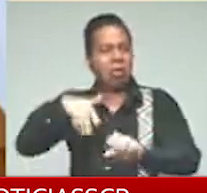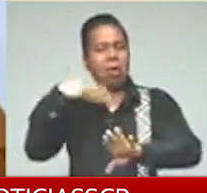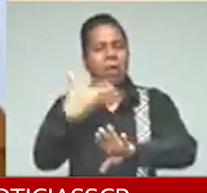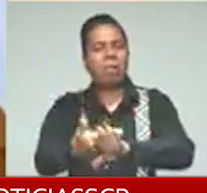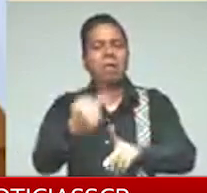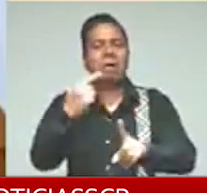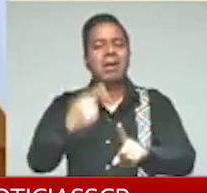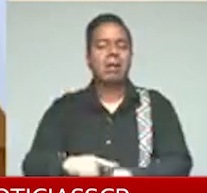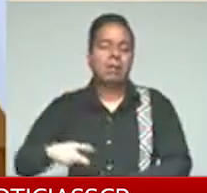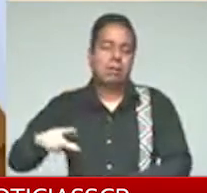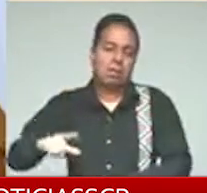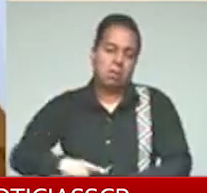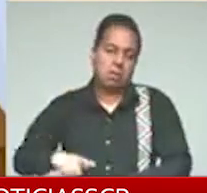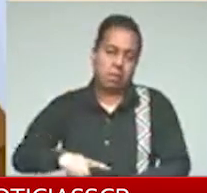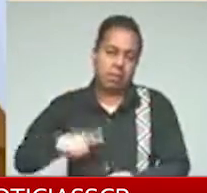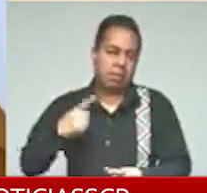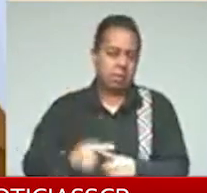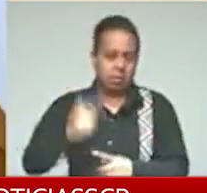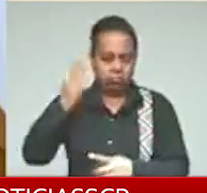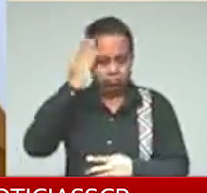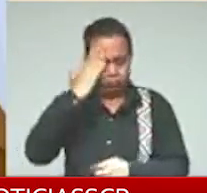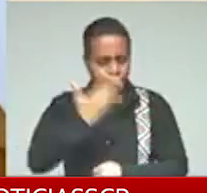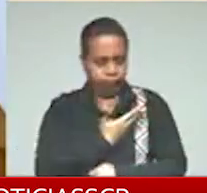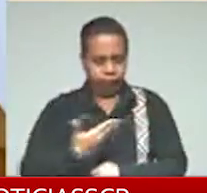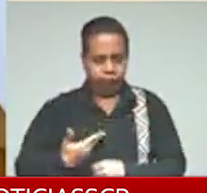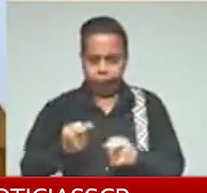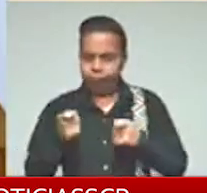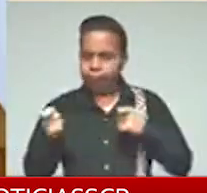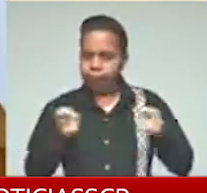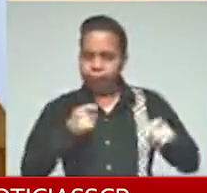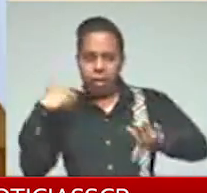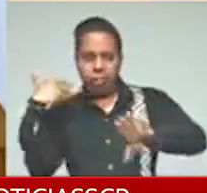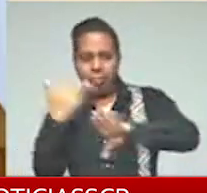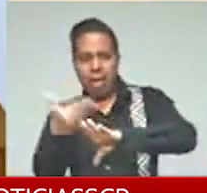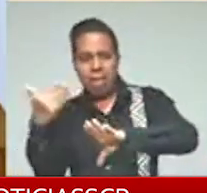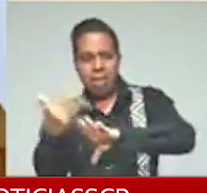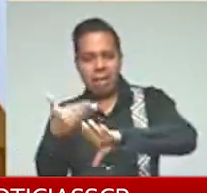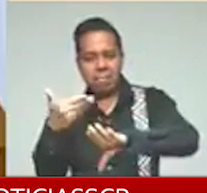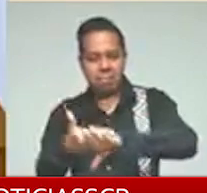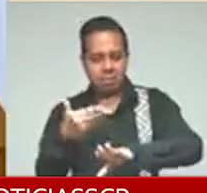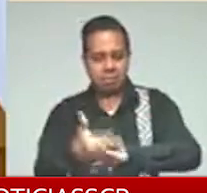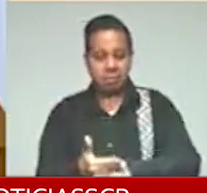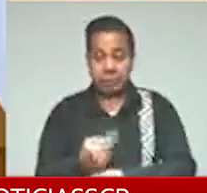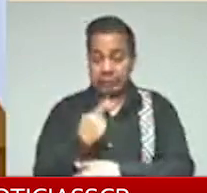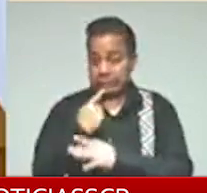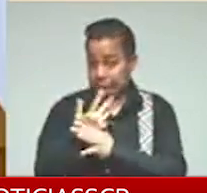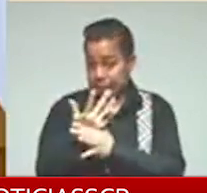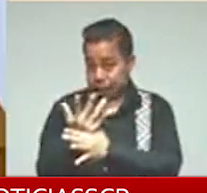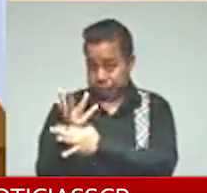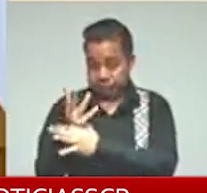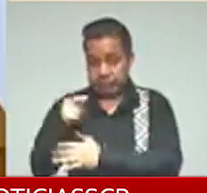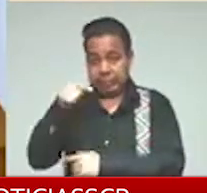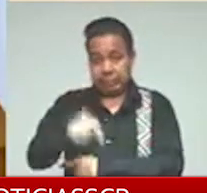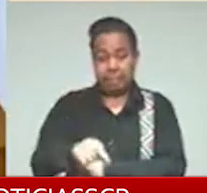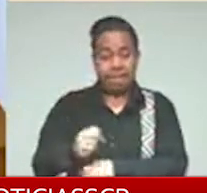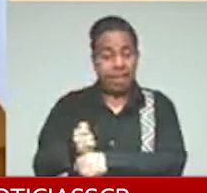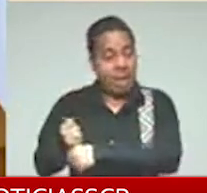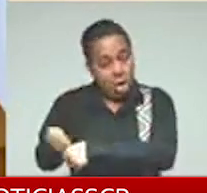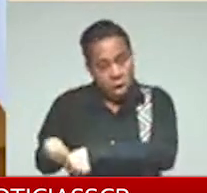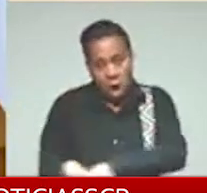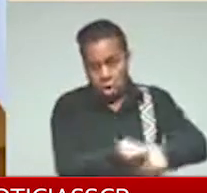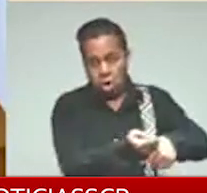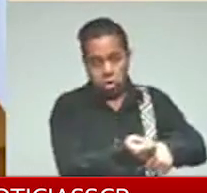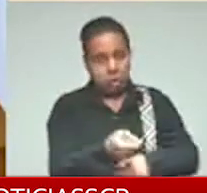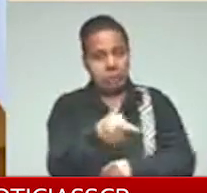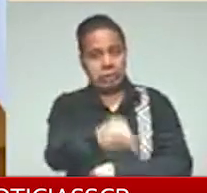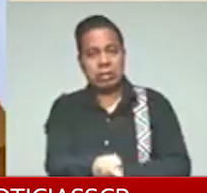contra el gobierno que encabeza el presidente Andrés Manuel López Obrador. Se dijo que el campo de golf